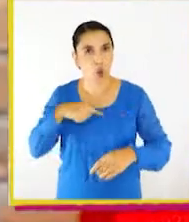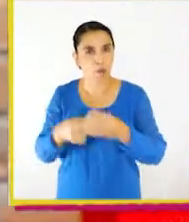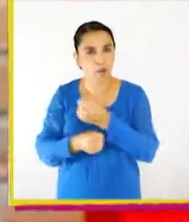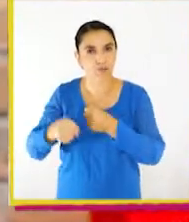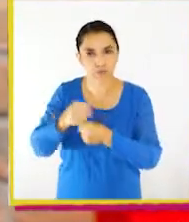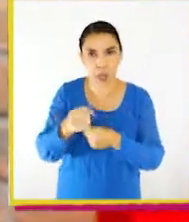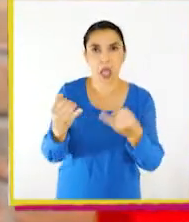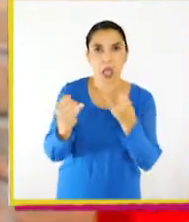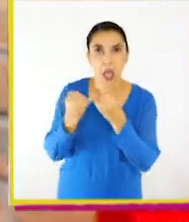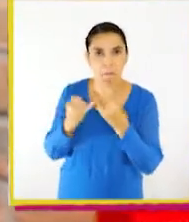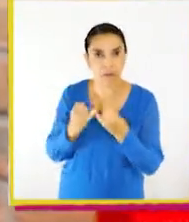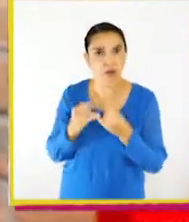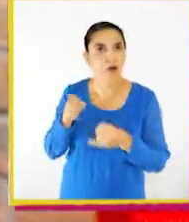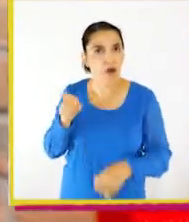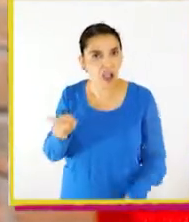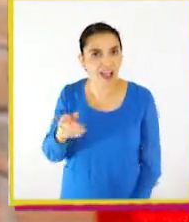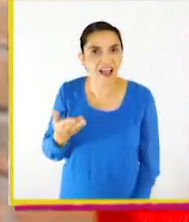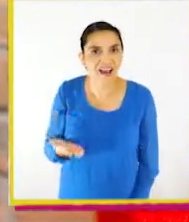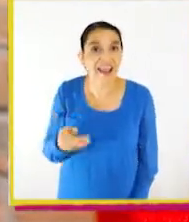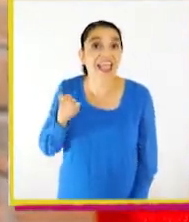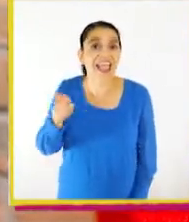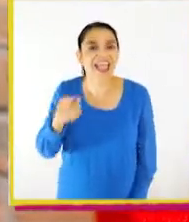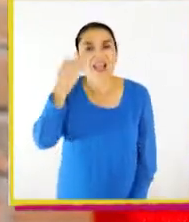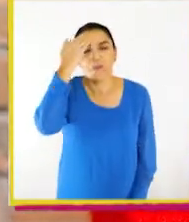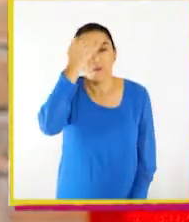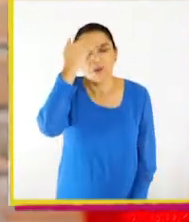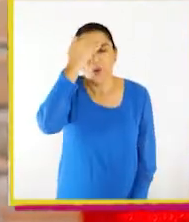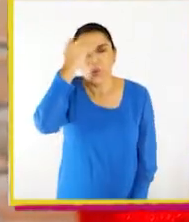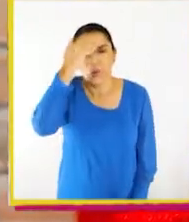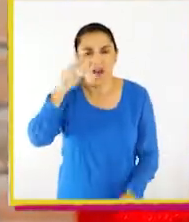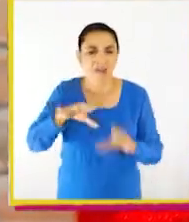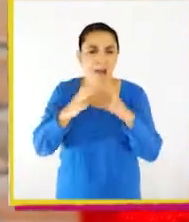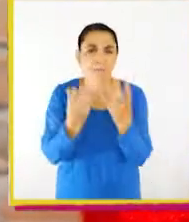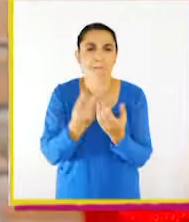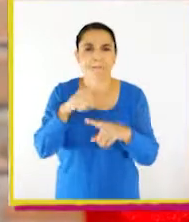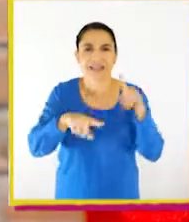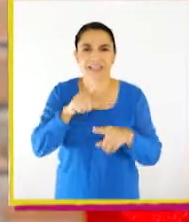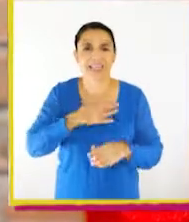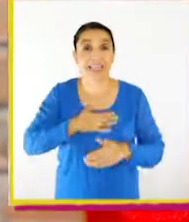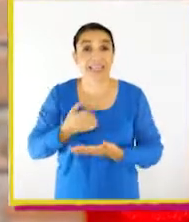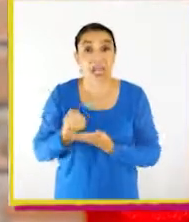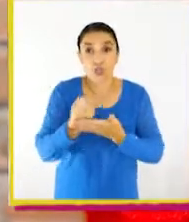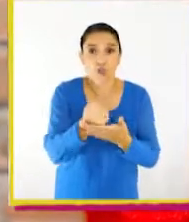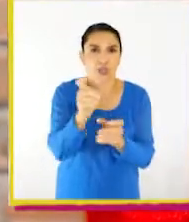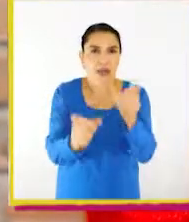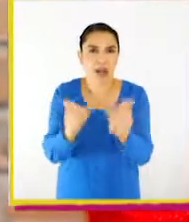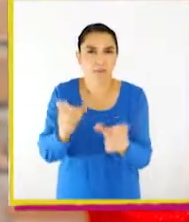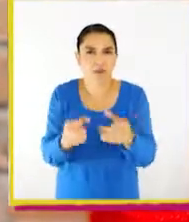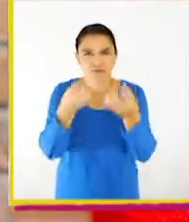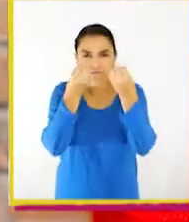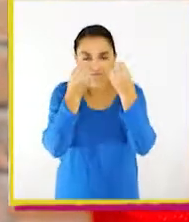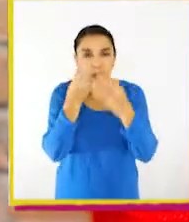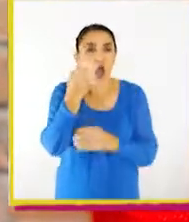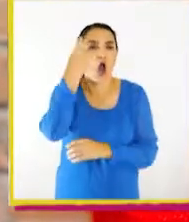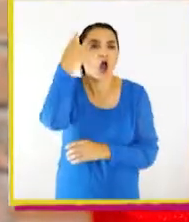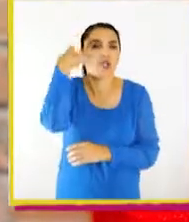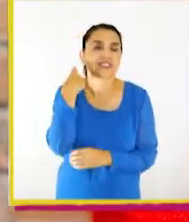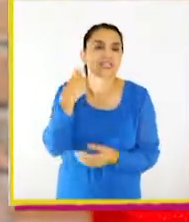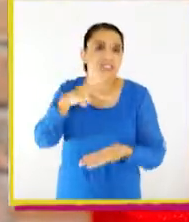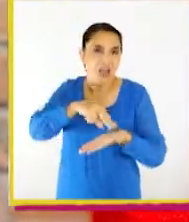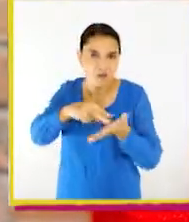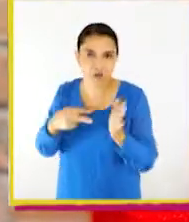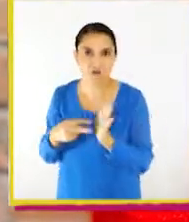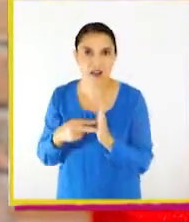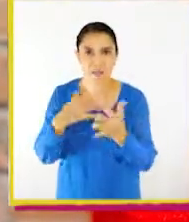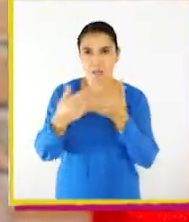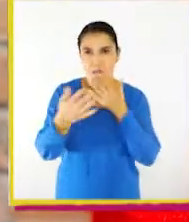que le pusieron sus amigos a Jacques Cousteau, porque él se preocupaba por el planeta y quería ayudar a la humanidad a tomar conciencia sobre